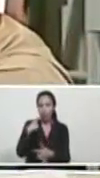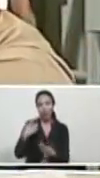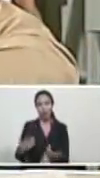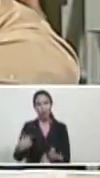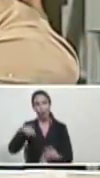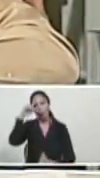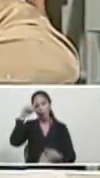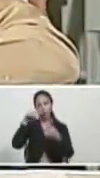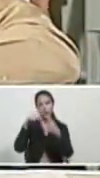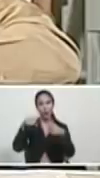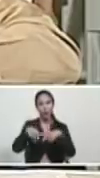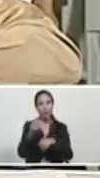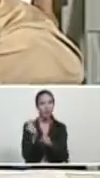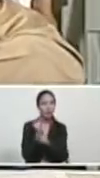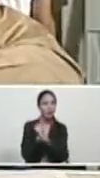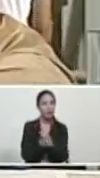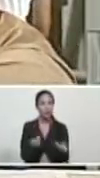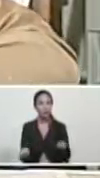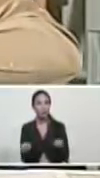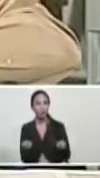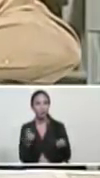trabajando,